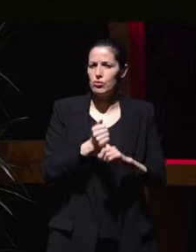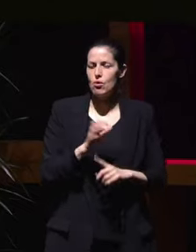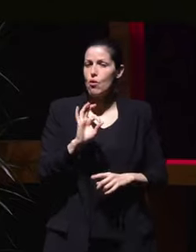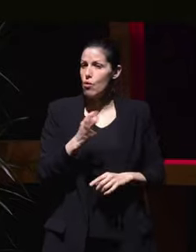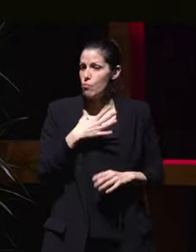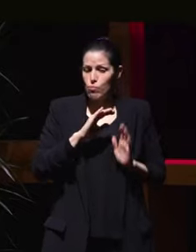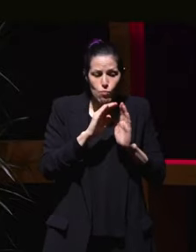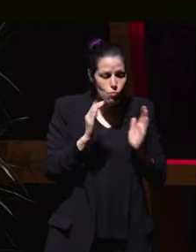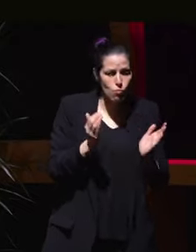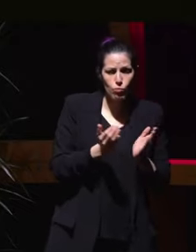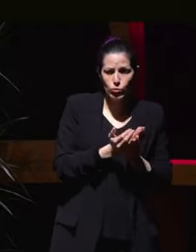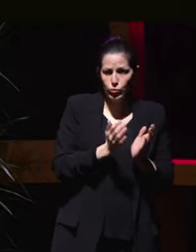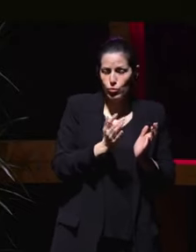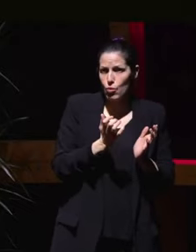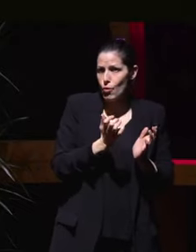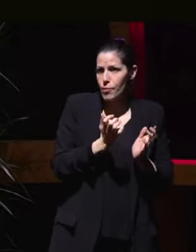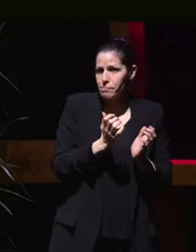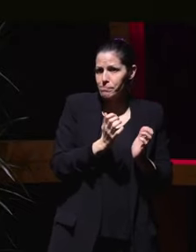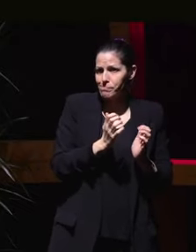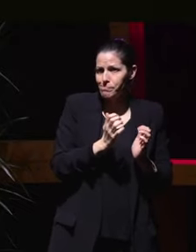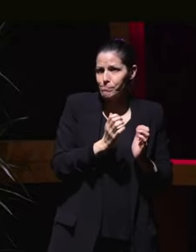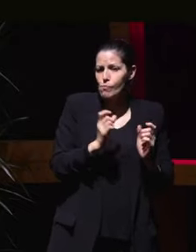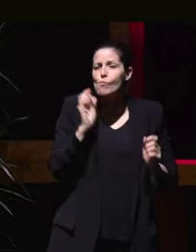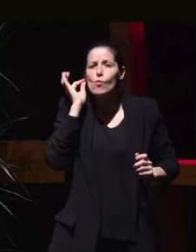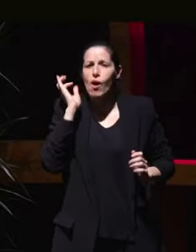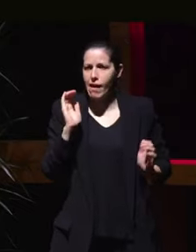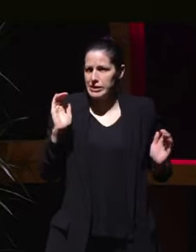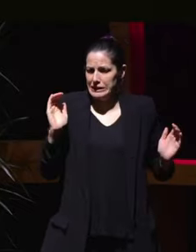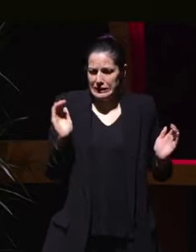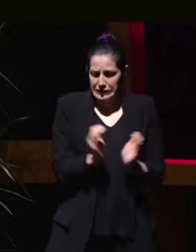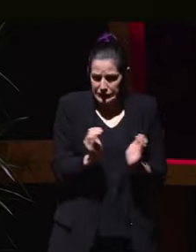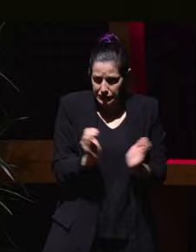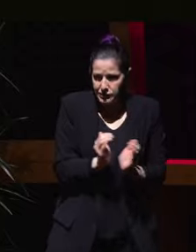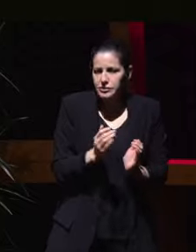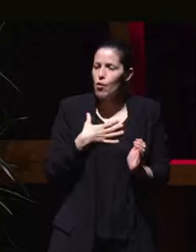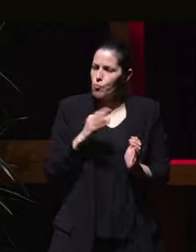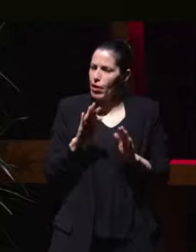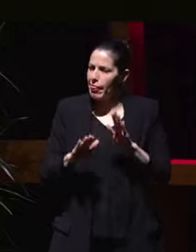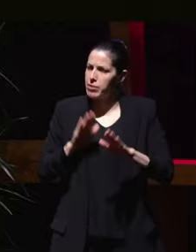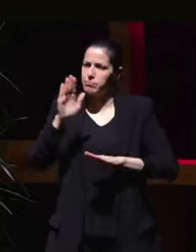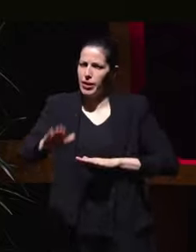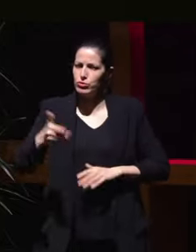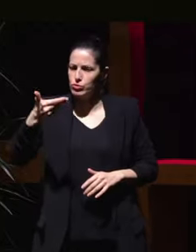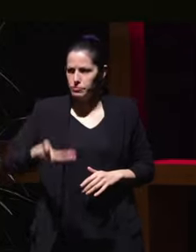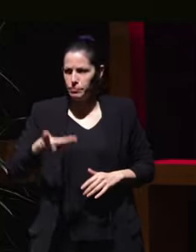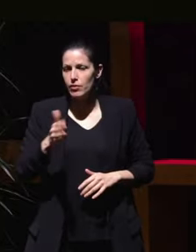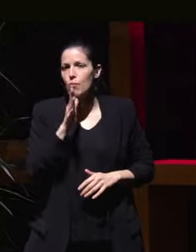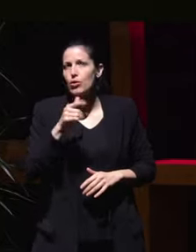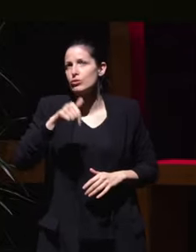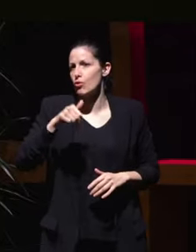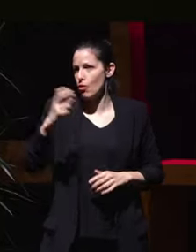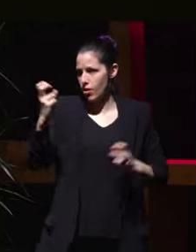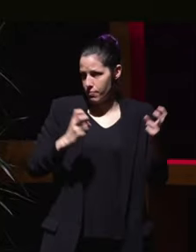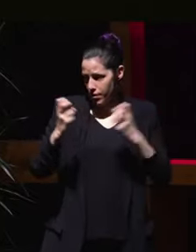no que as mujeres son más bien pocas, pues tenemos dado un paso importante. Así que por eso estamos aquí y muchísimas gracias